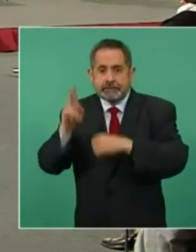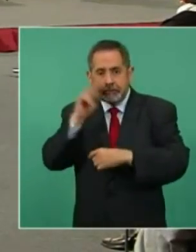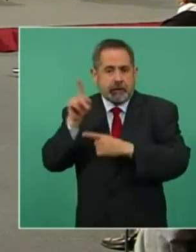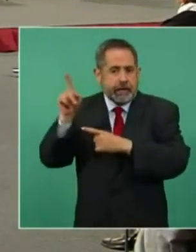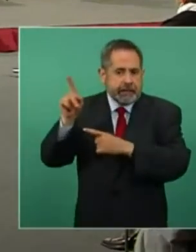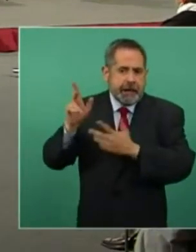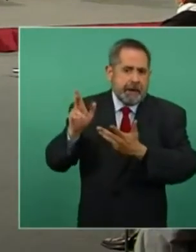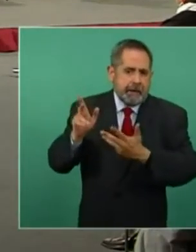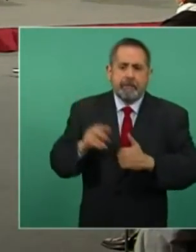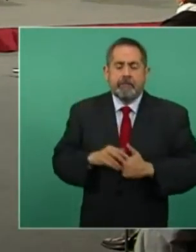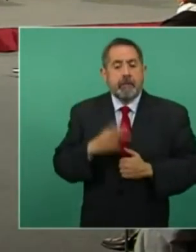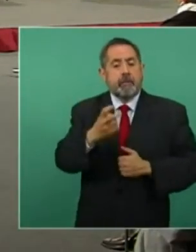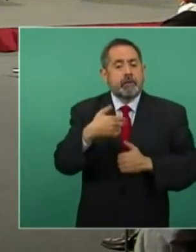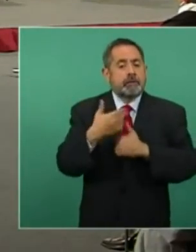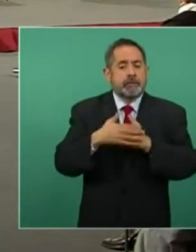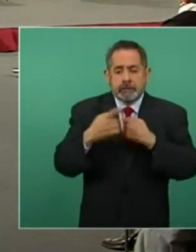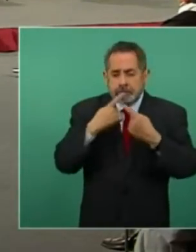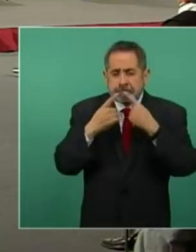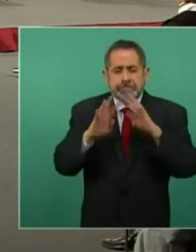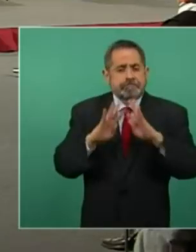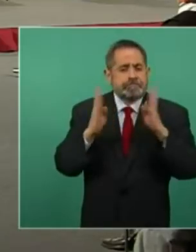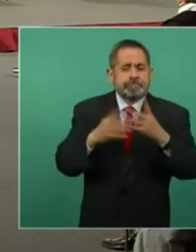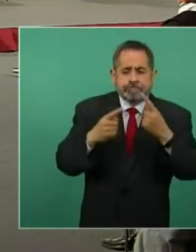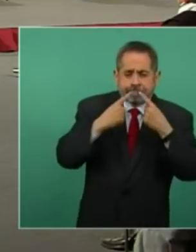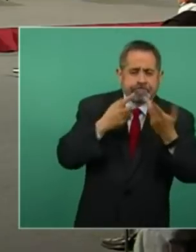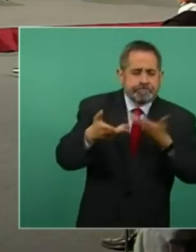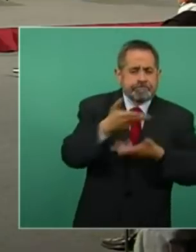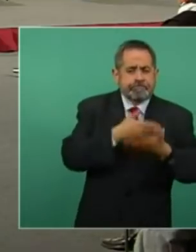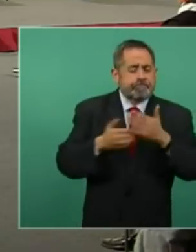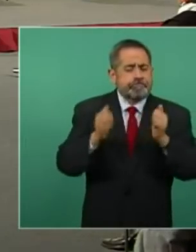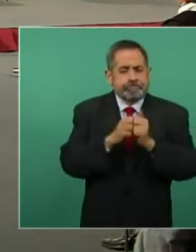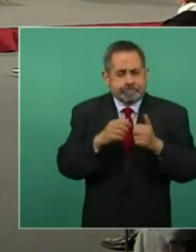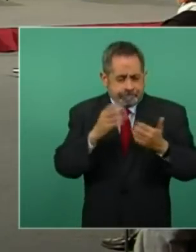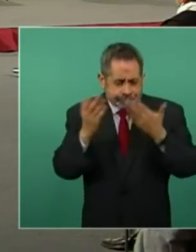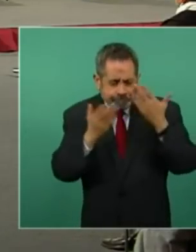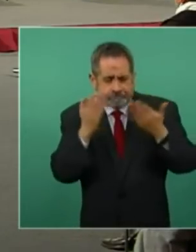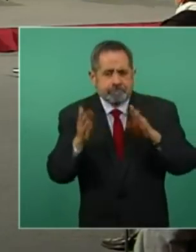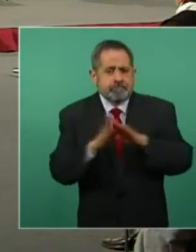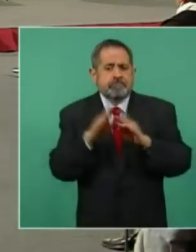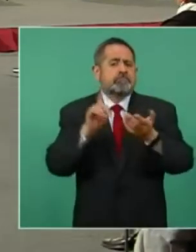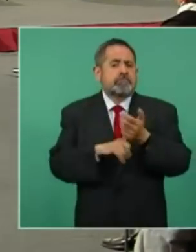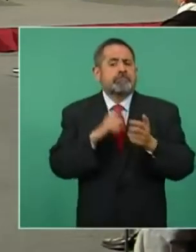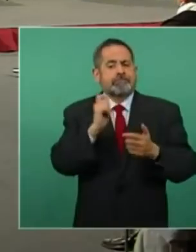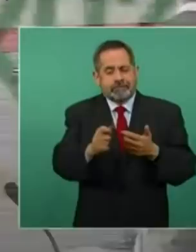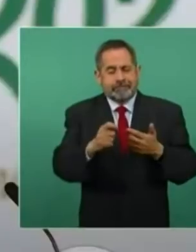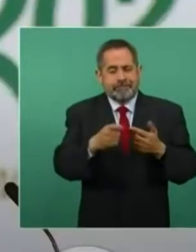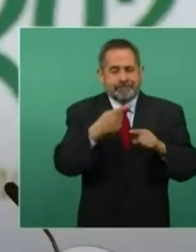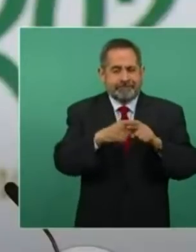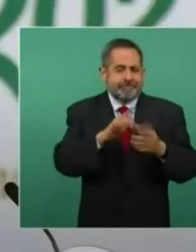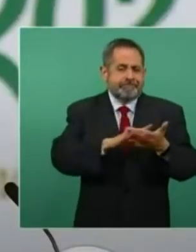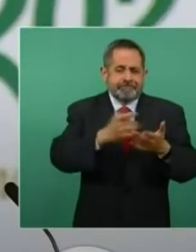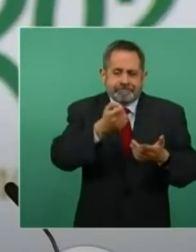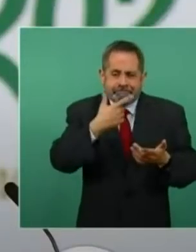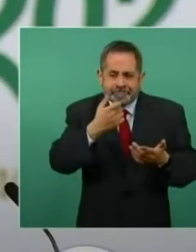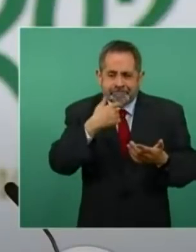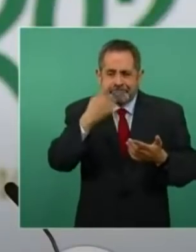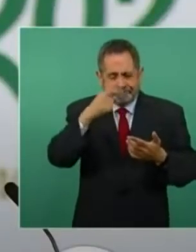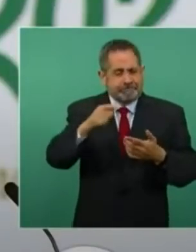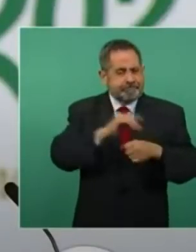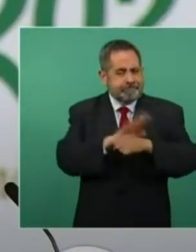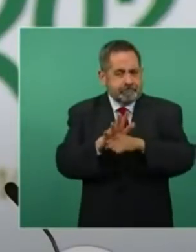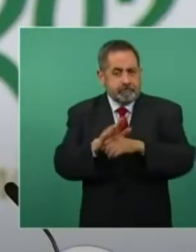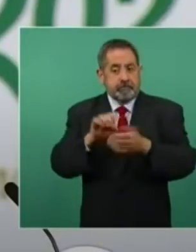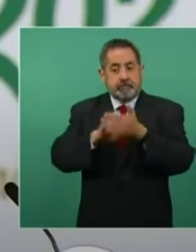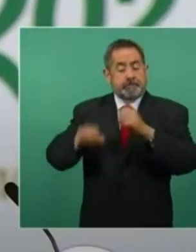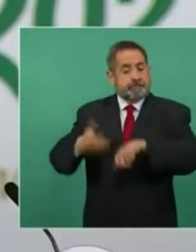para también realizar los medicamentos que se están actualizando respecto al cobismo porque en